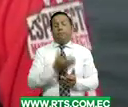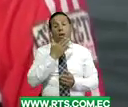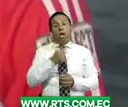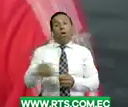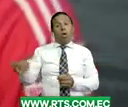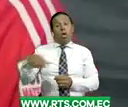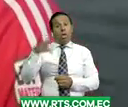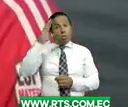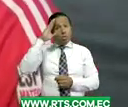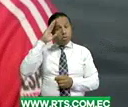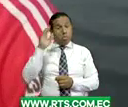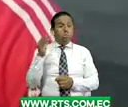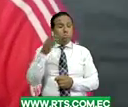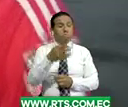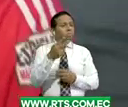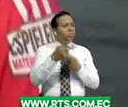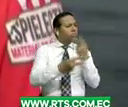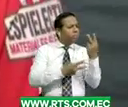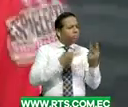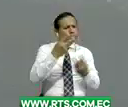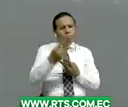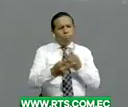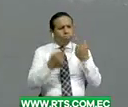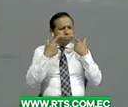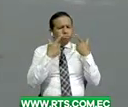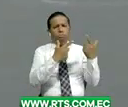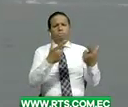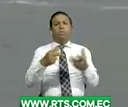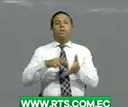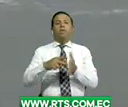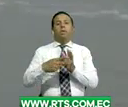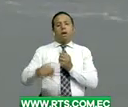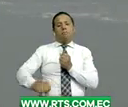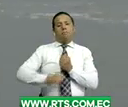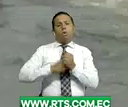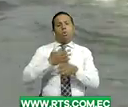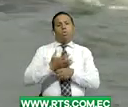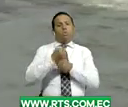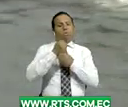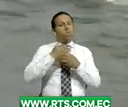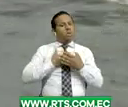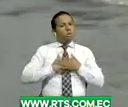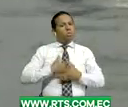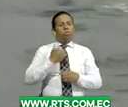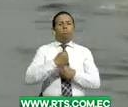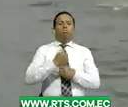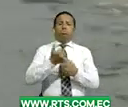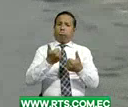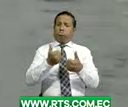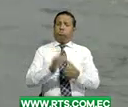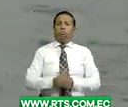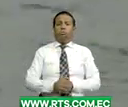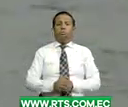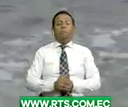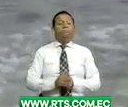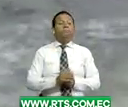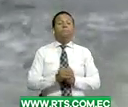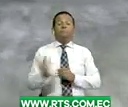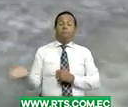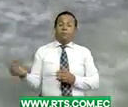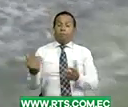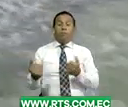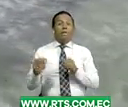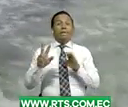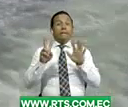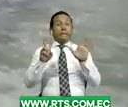así nos dan más seguridad a nosotros los pescadores artesanales. En la operación participaron 60 uniformados y 7 embarcaciones, entre ellas